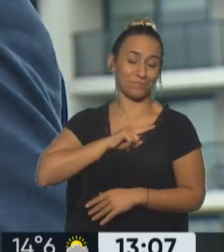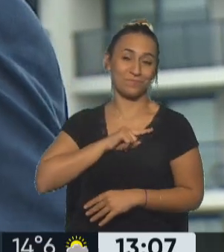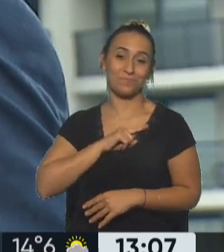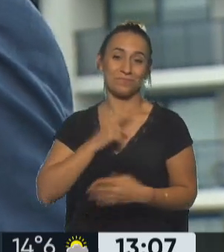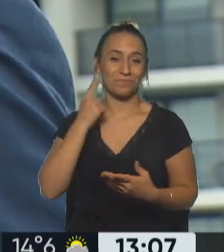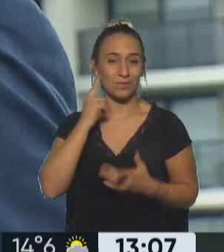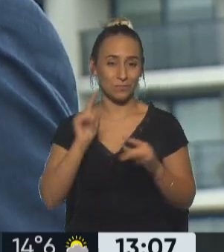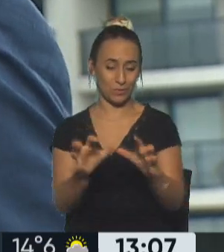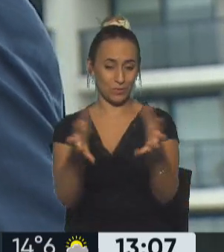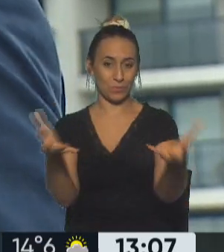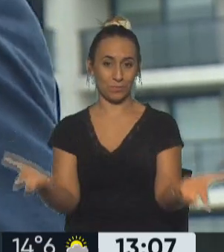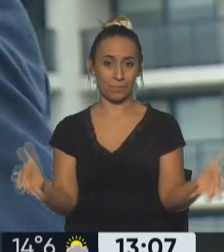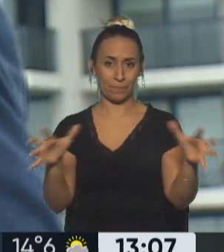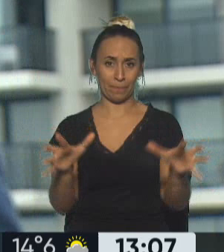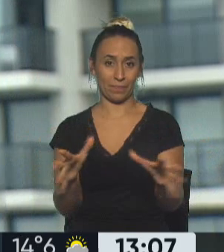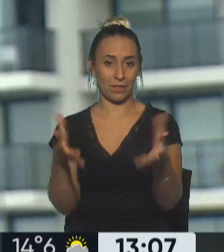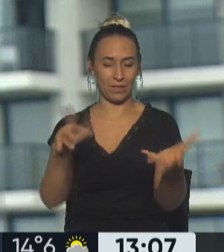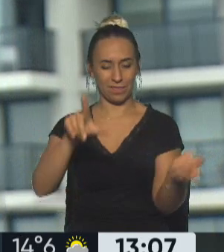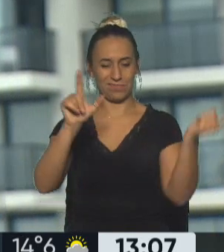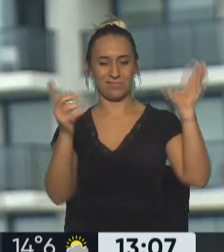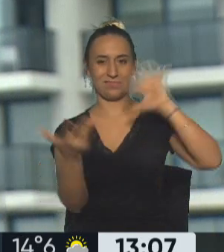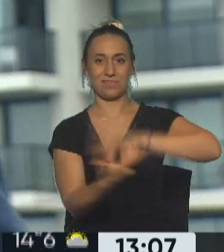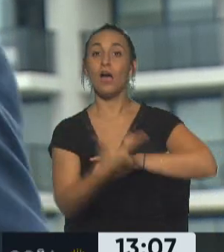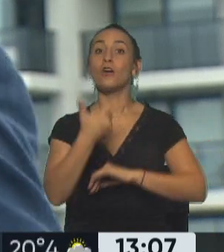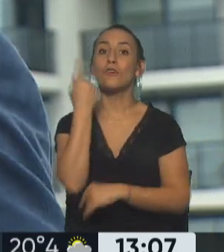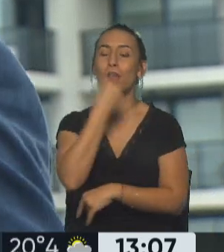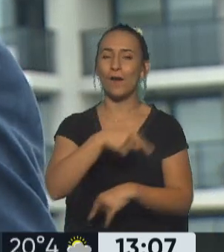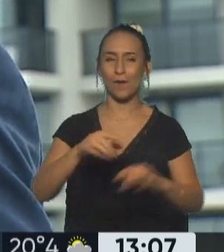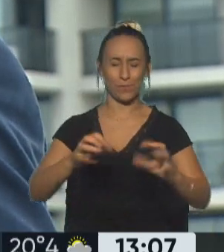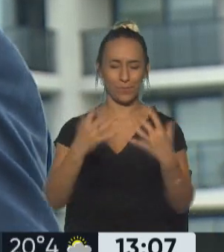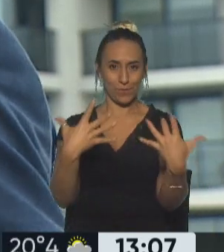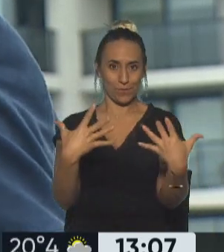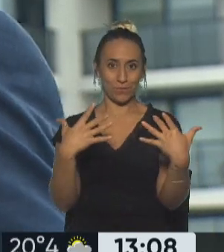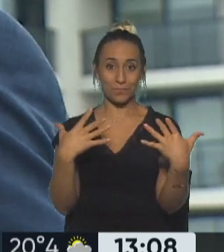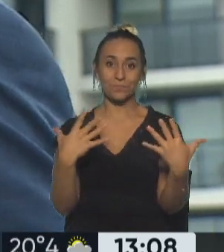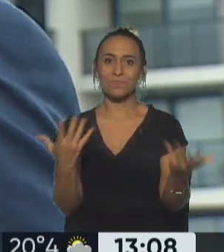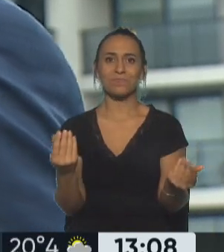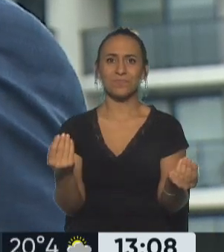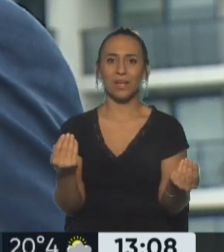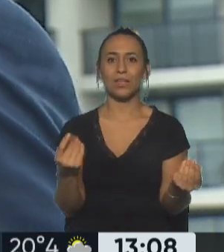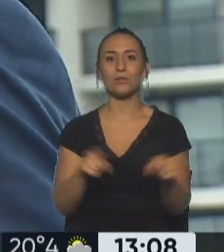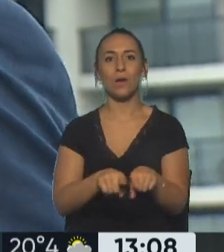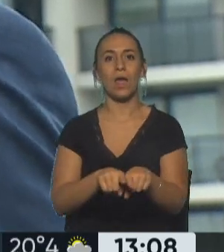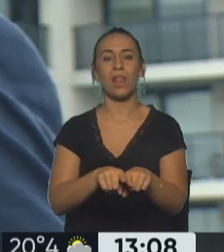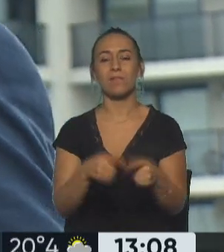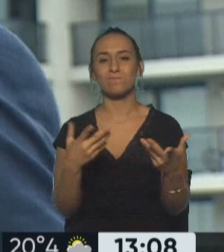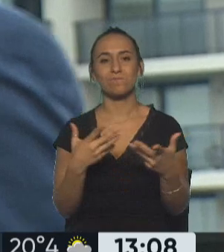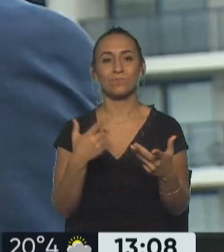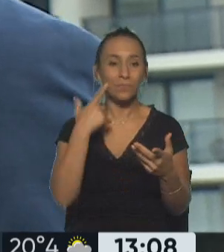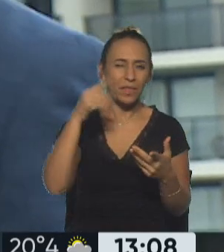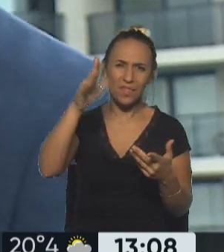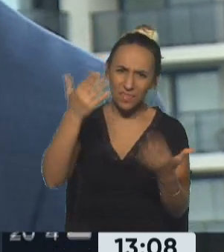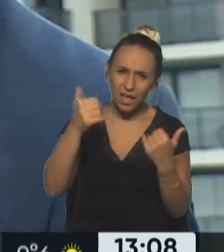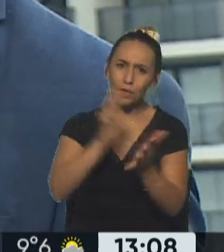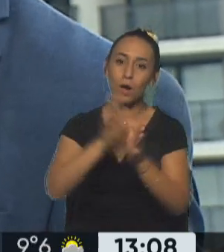del bandoneón mutado al flúo, la idea es como hacer un llamado a un cambio de época, ¿no? Por